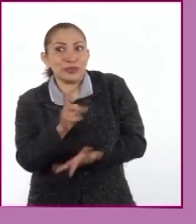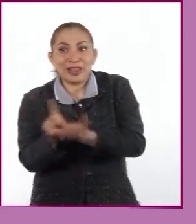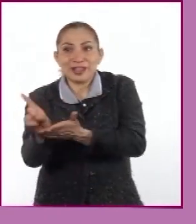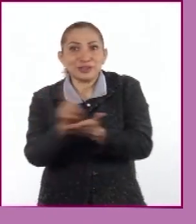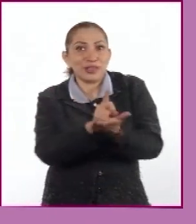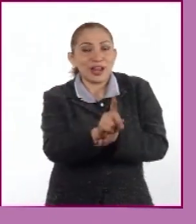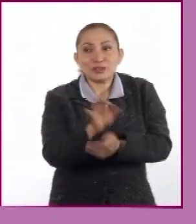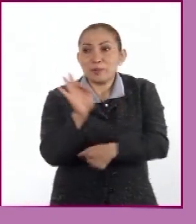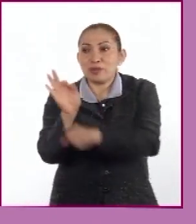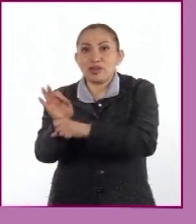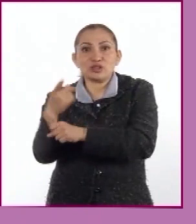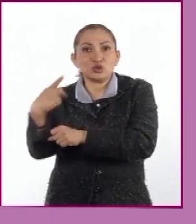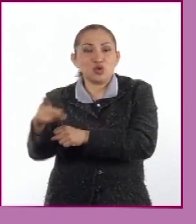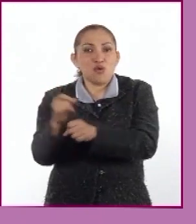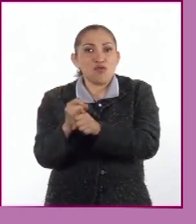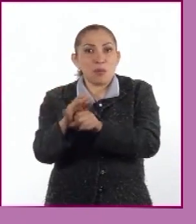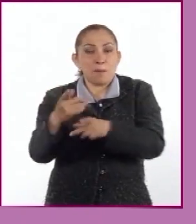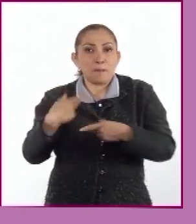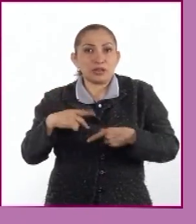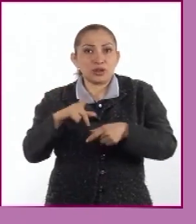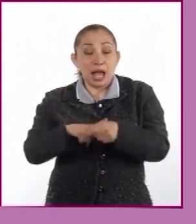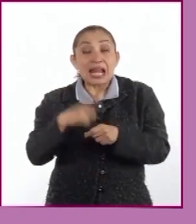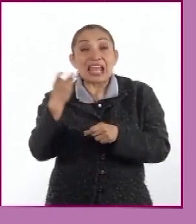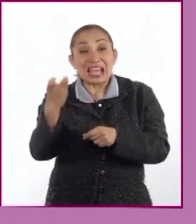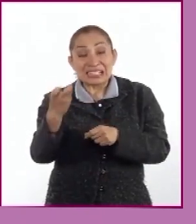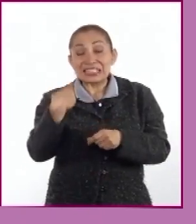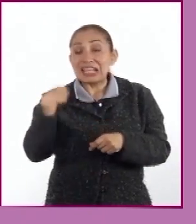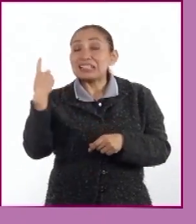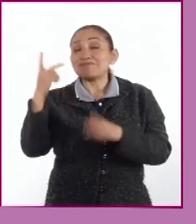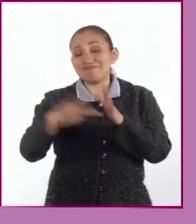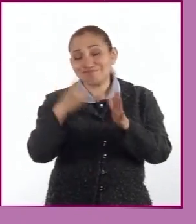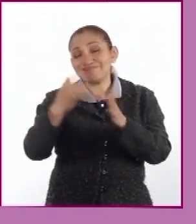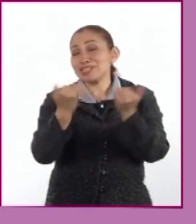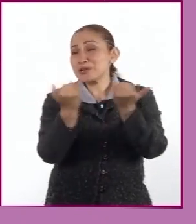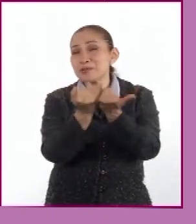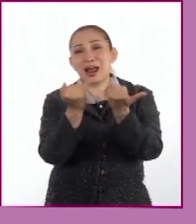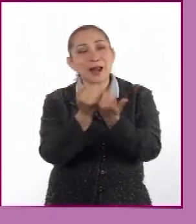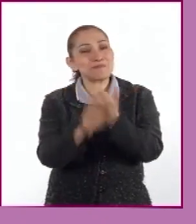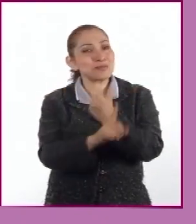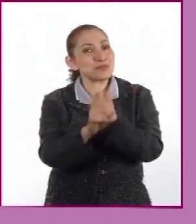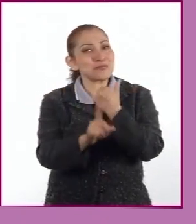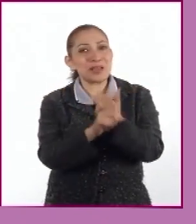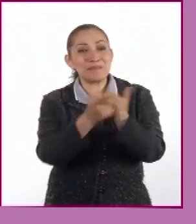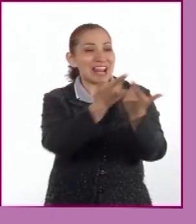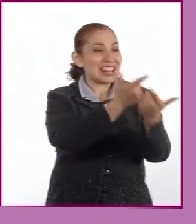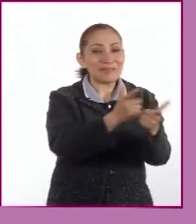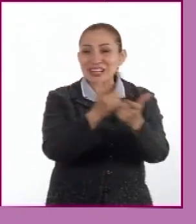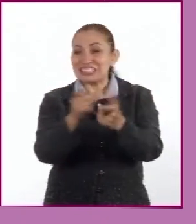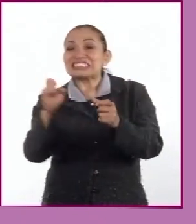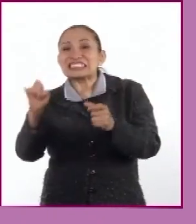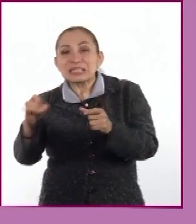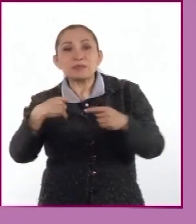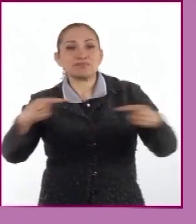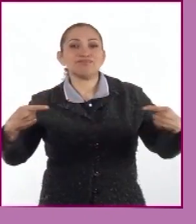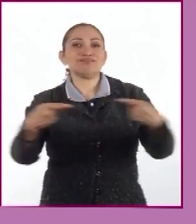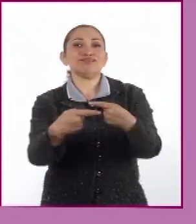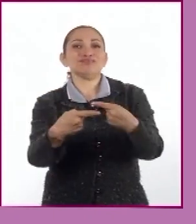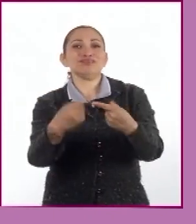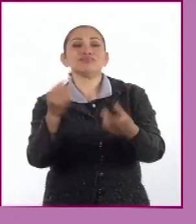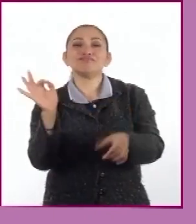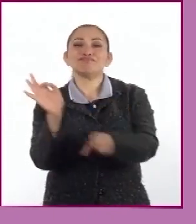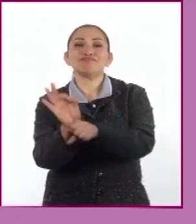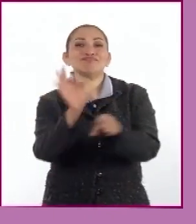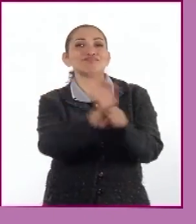a la protección de los datos personales. Este es uno de los muchos casos que el ejercicio de determinadas libertades contradice algunas de las